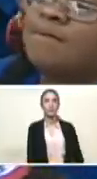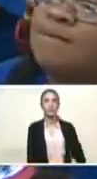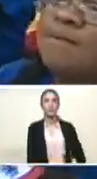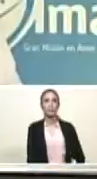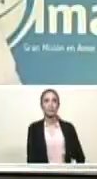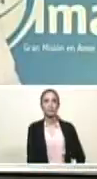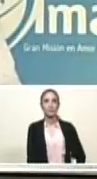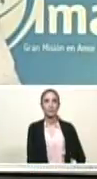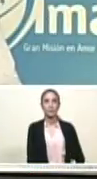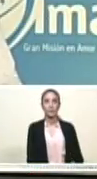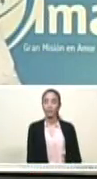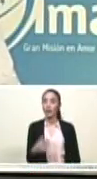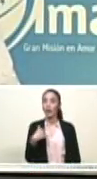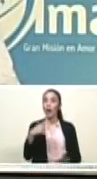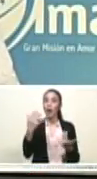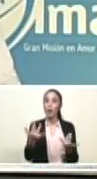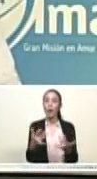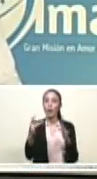Bueno, vamos a Cabimas, ¿verdad?